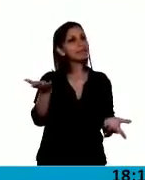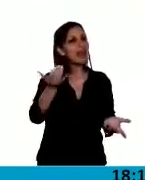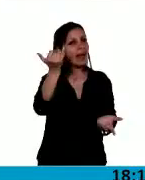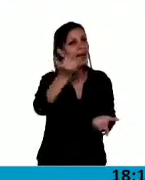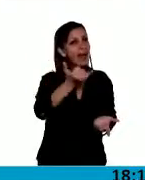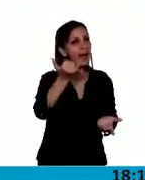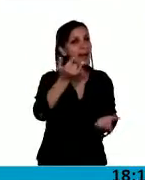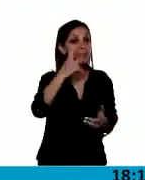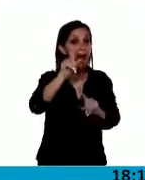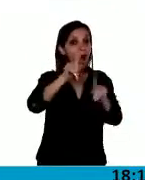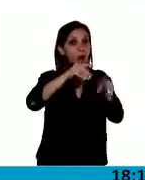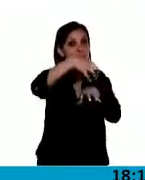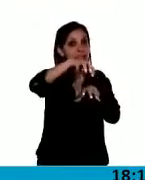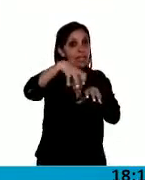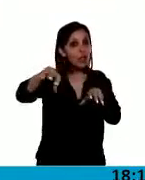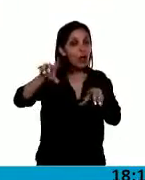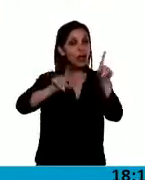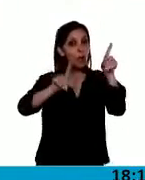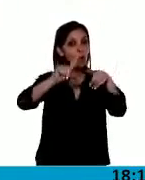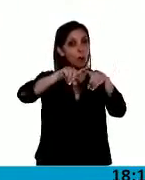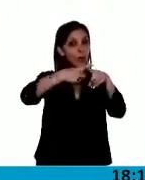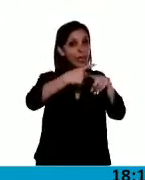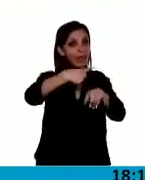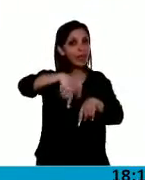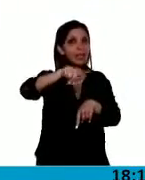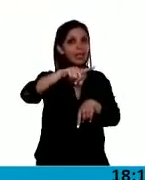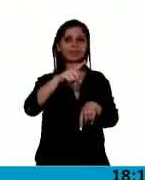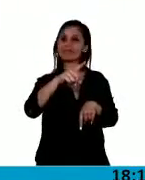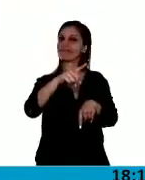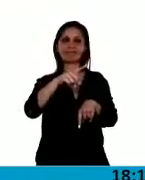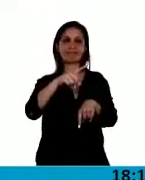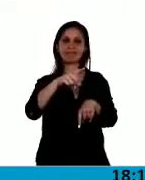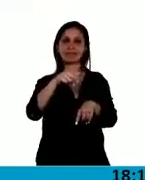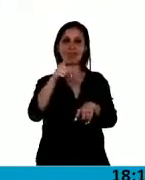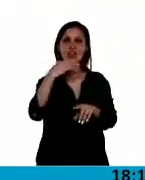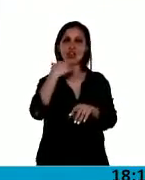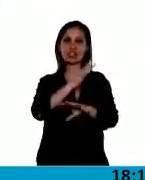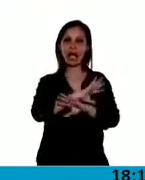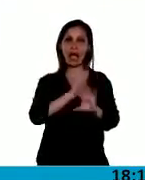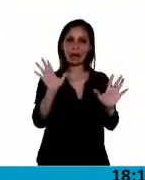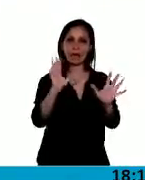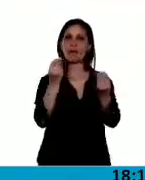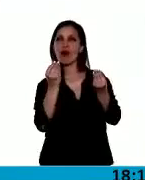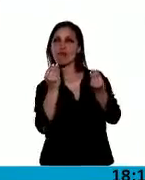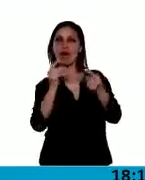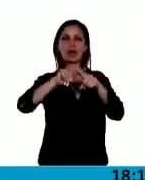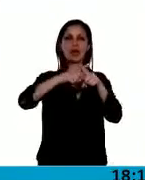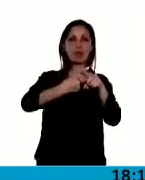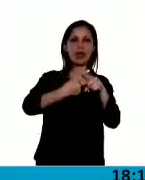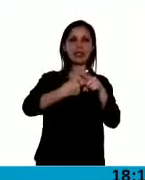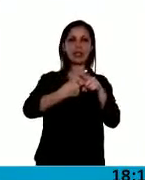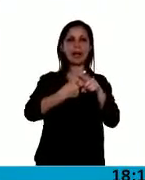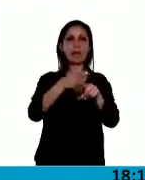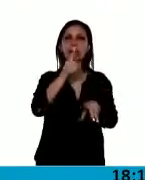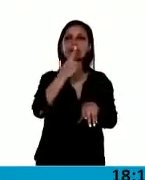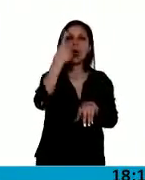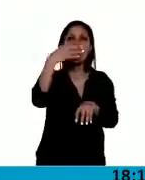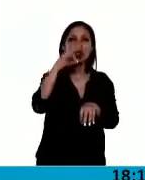la política no saben construir o hacer política si no es en contra de